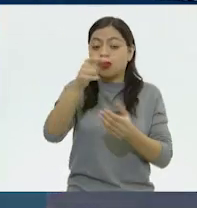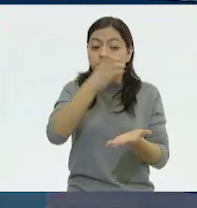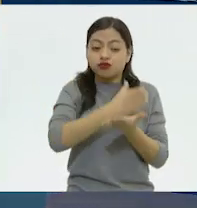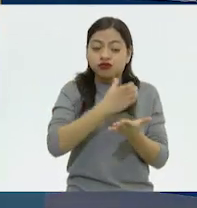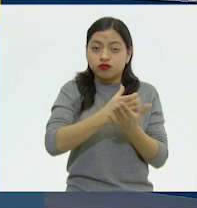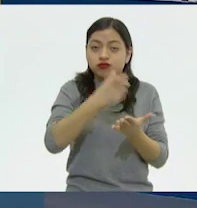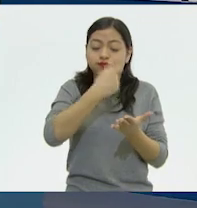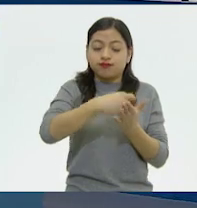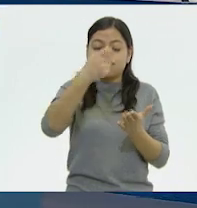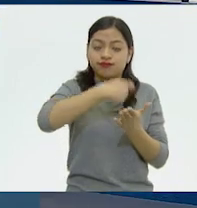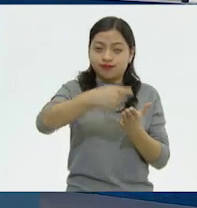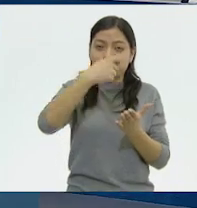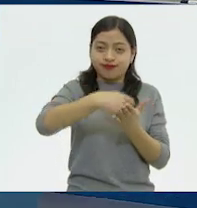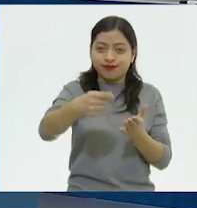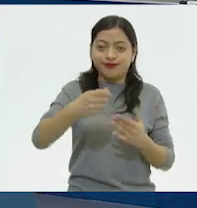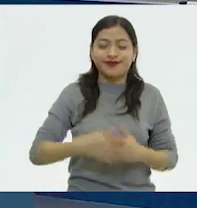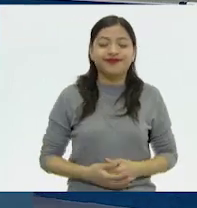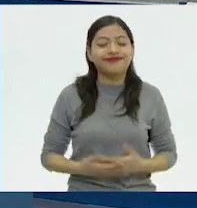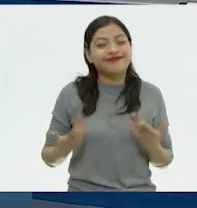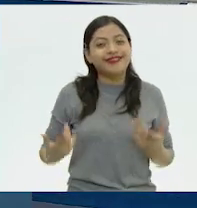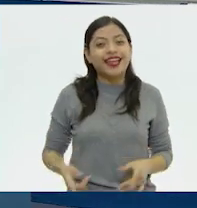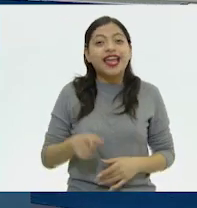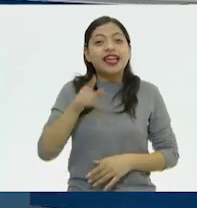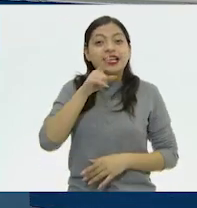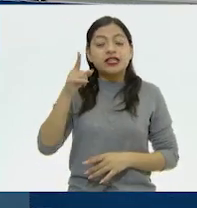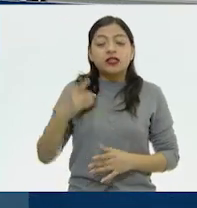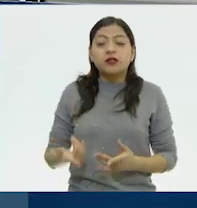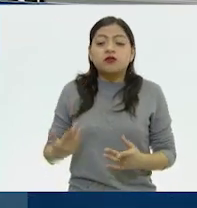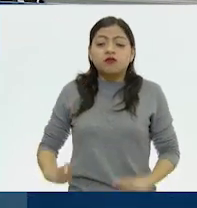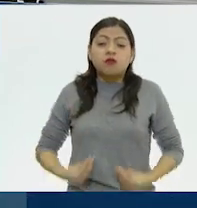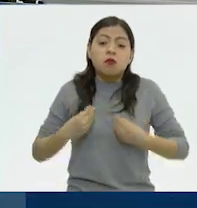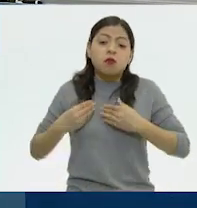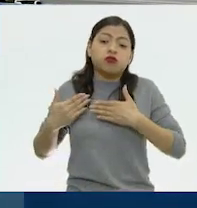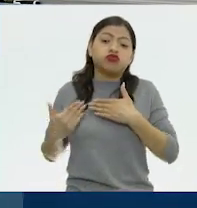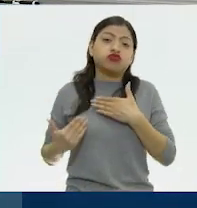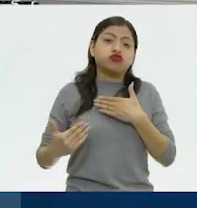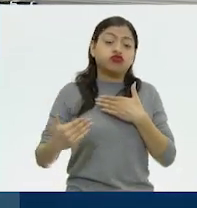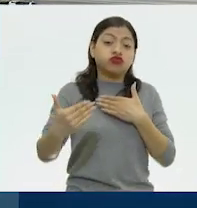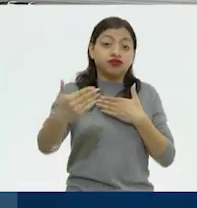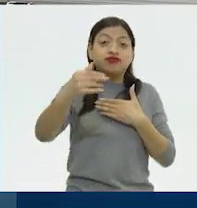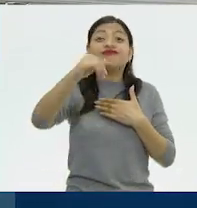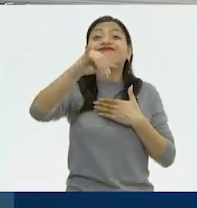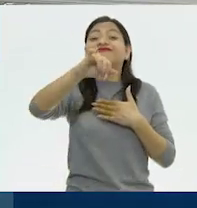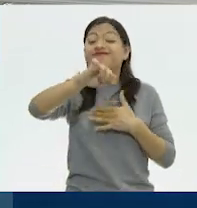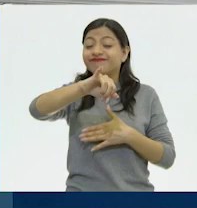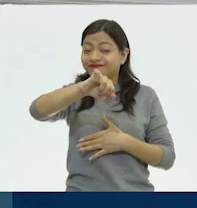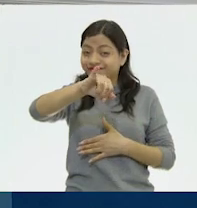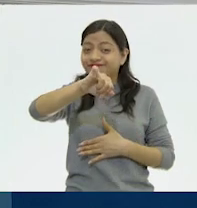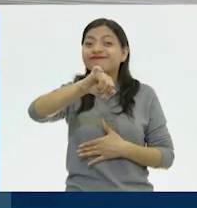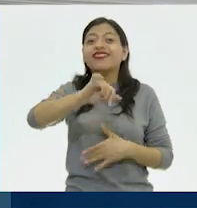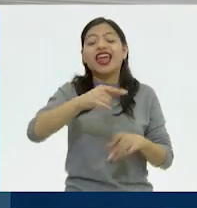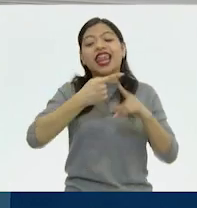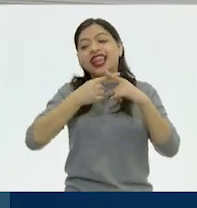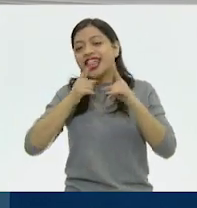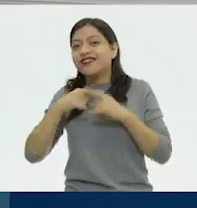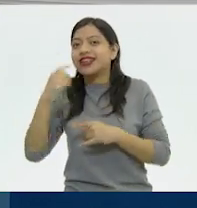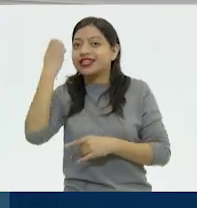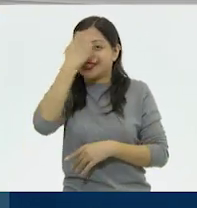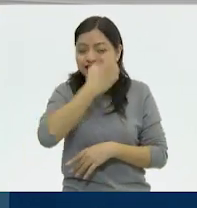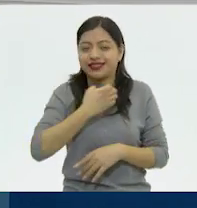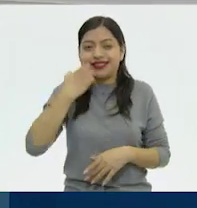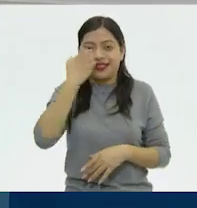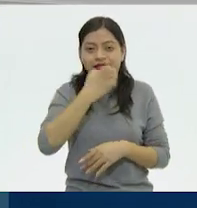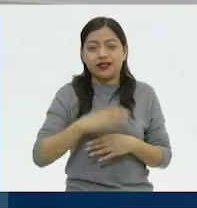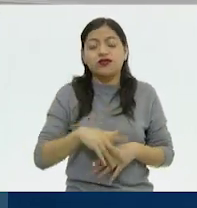de lo necesario. A lo largo de nuestra existencia, déjenme les cuento que nos vamos a enfrentar a distintos exámenes, tanto